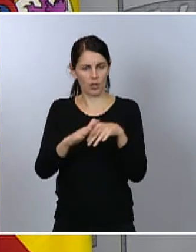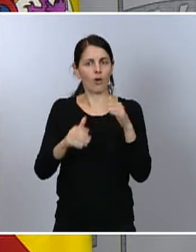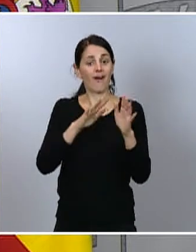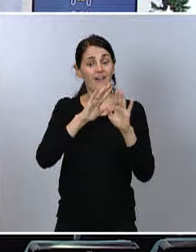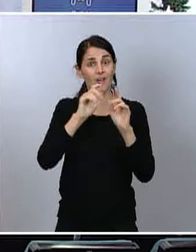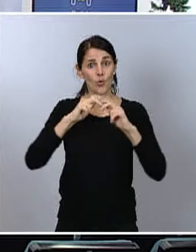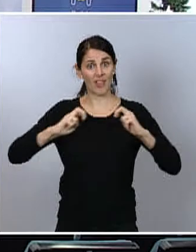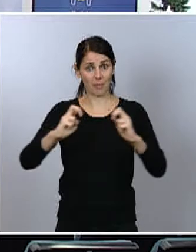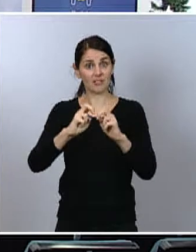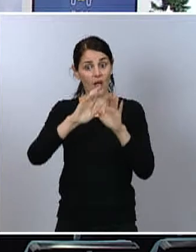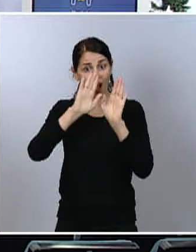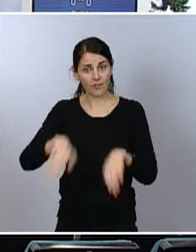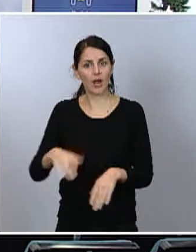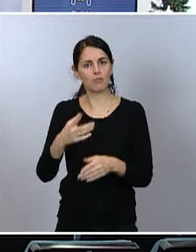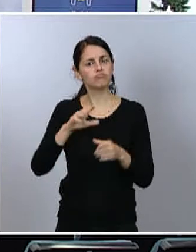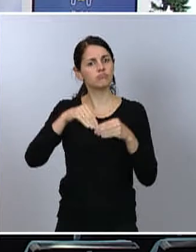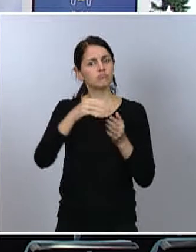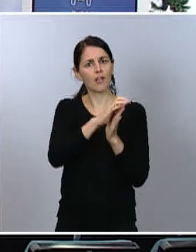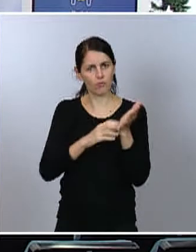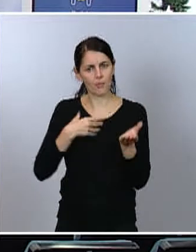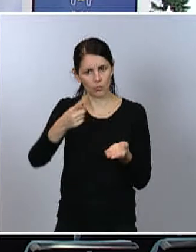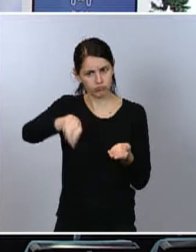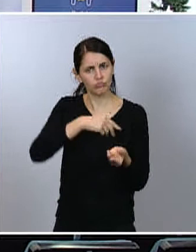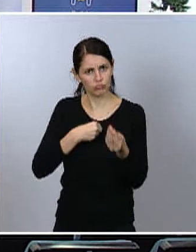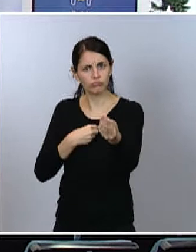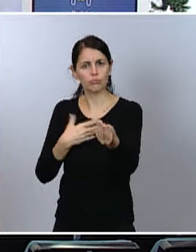de Luis Marchal, de IM Médico, IM Farmacia.